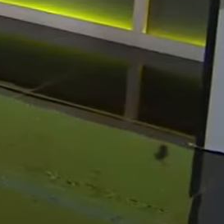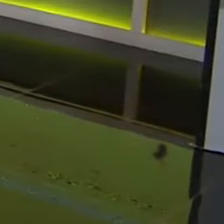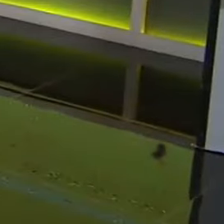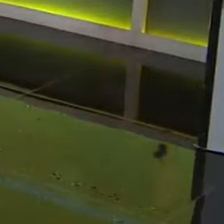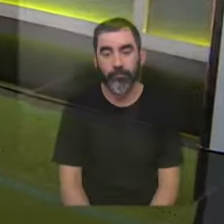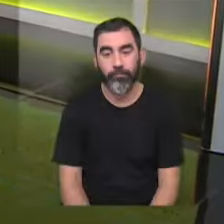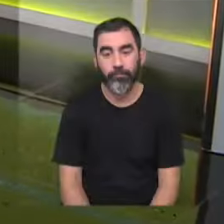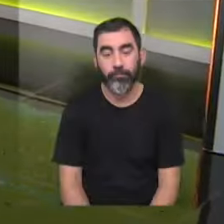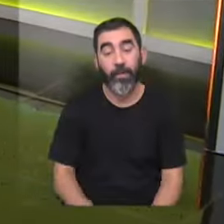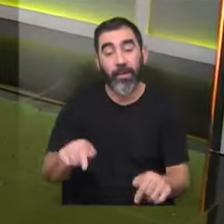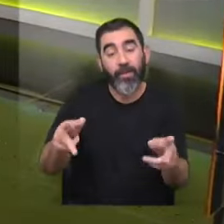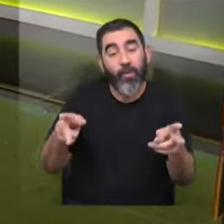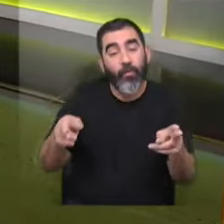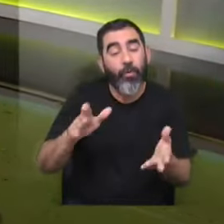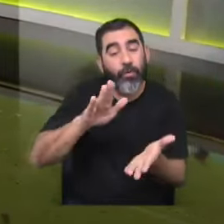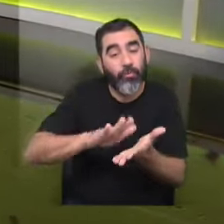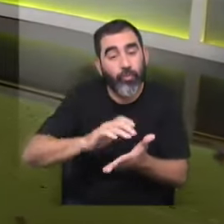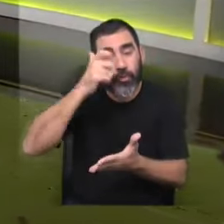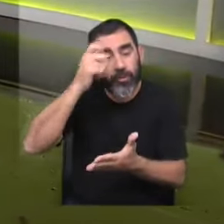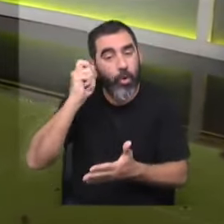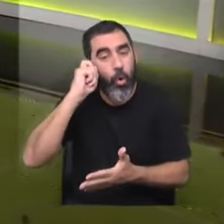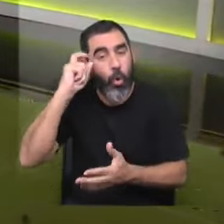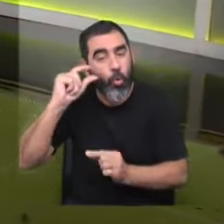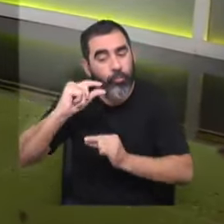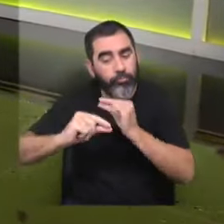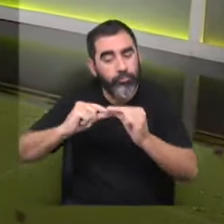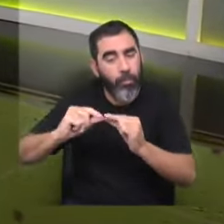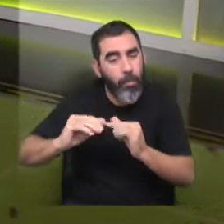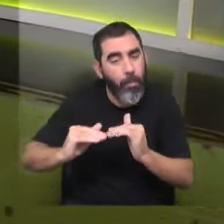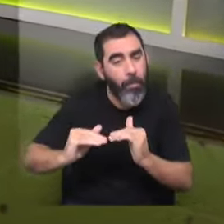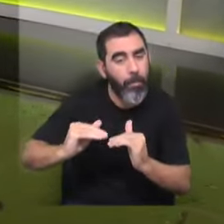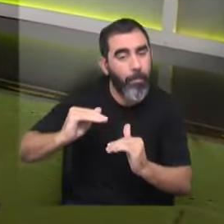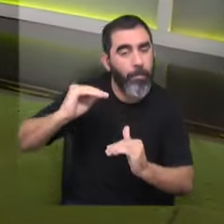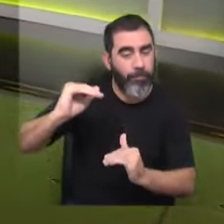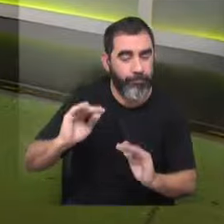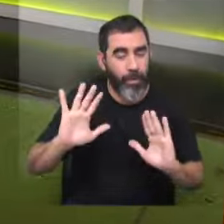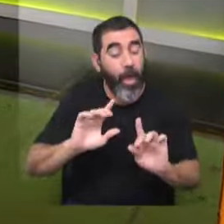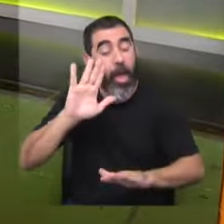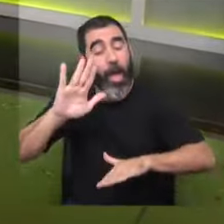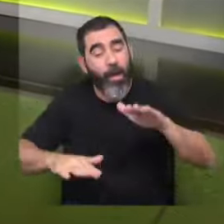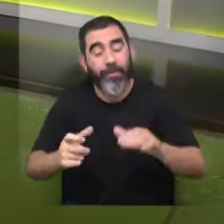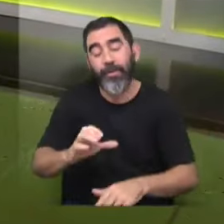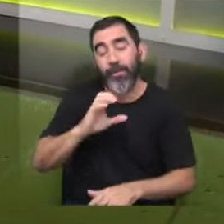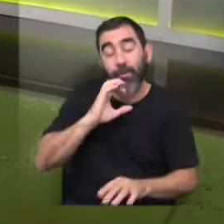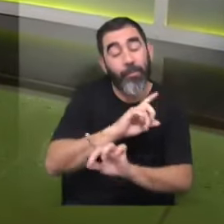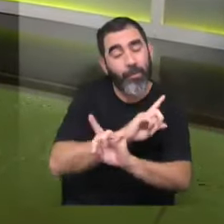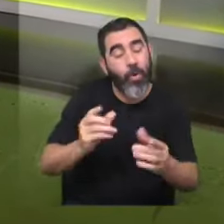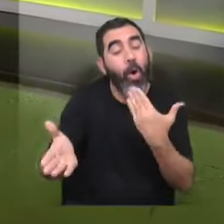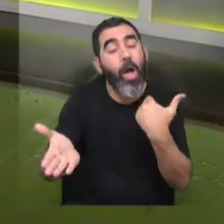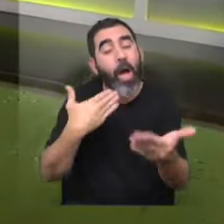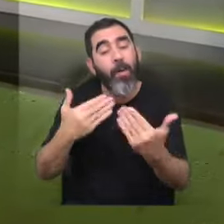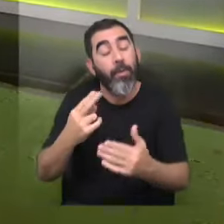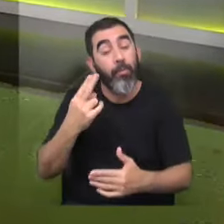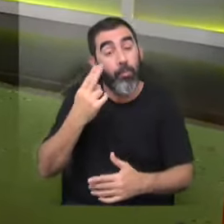Y a lo largo de este bloque de Sobre Ciencia, el conocimiento va a ir ascendiendo. Ya van a ver, uno a veces se hace gracioso, ¿no? Vamos a hablar sobre